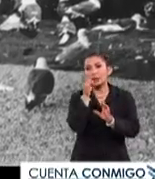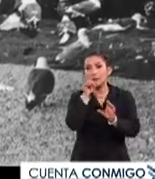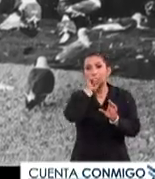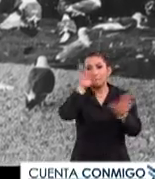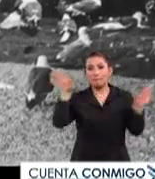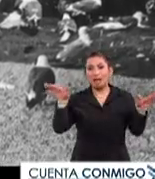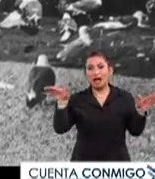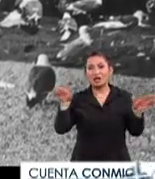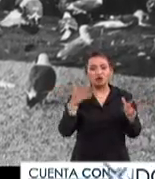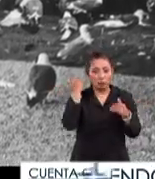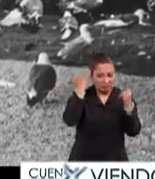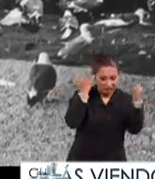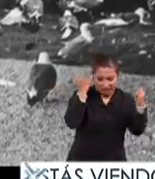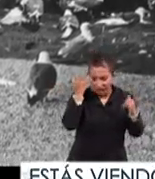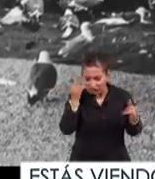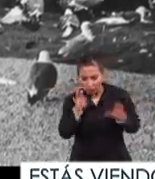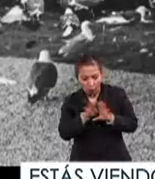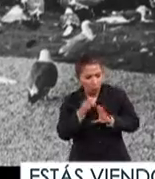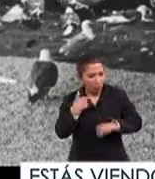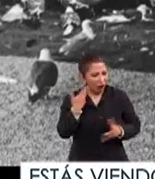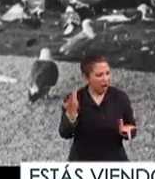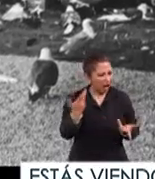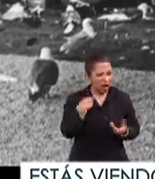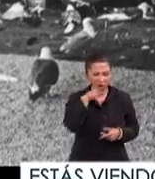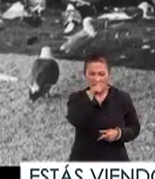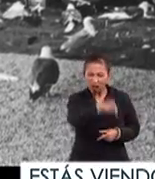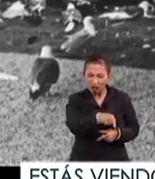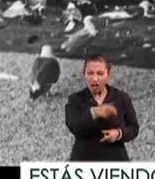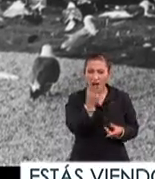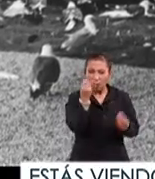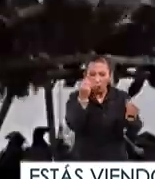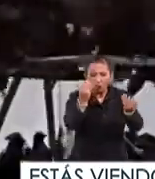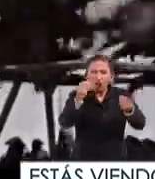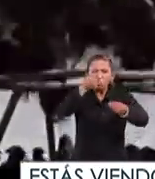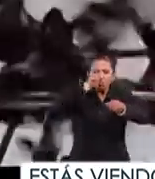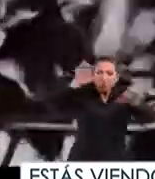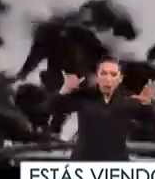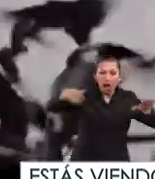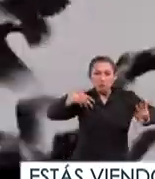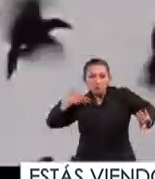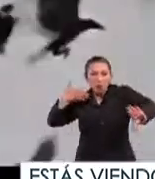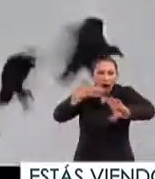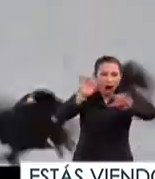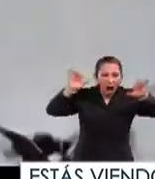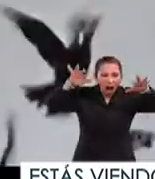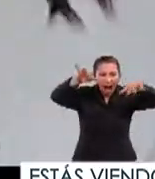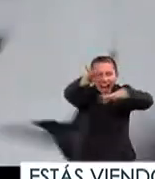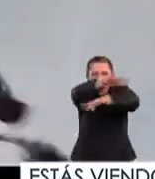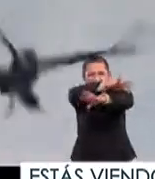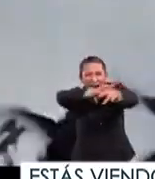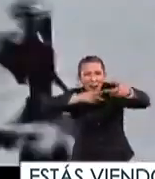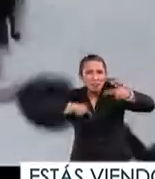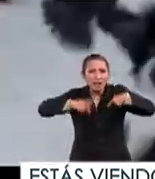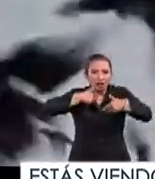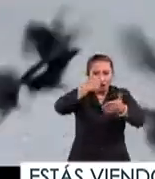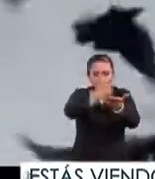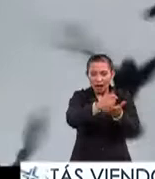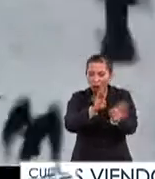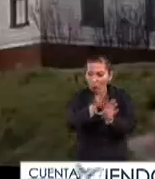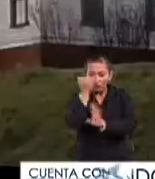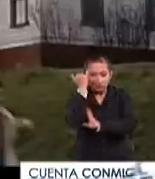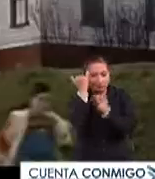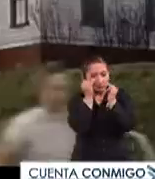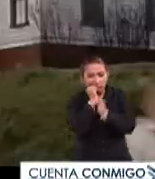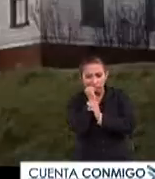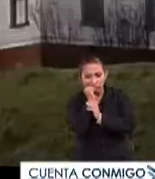de los pájaros, ¿no? ¿Cómo demonios logras que cientos de pájaros ataquen a la gente y a una ciudad? Bueno,